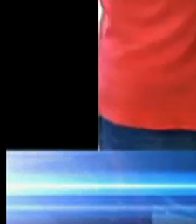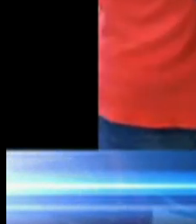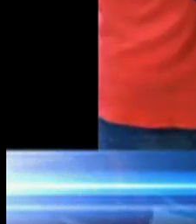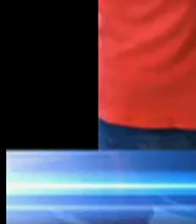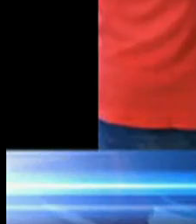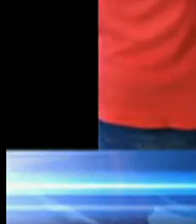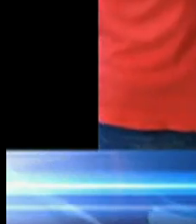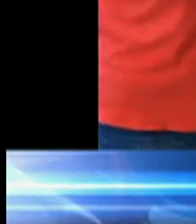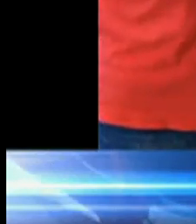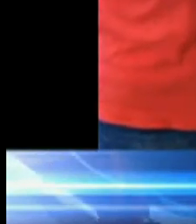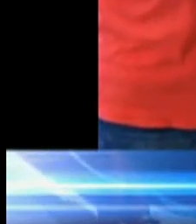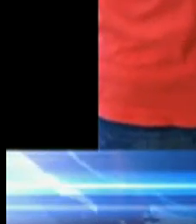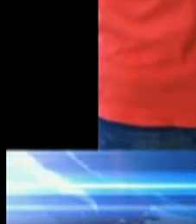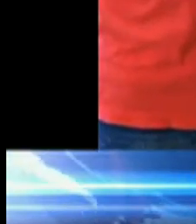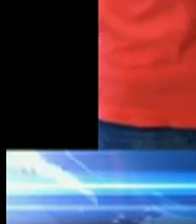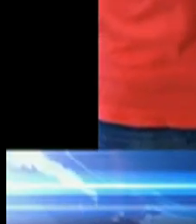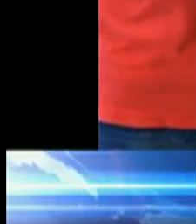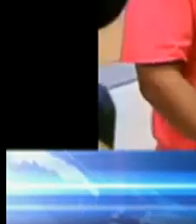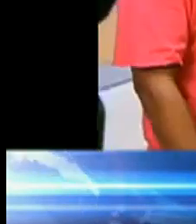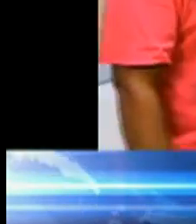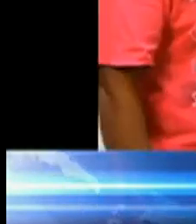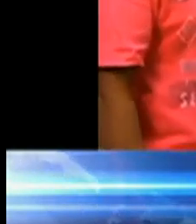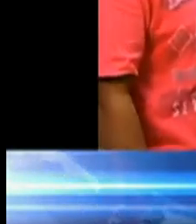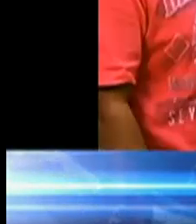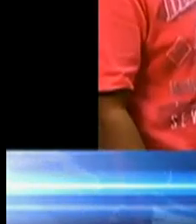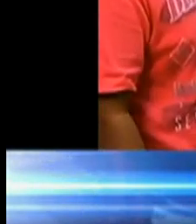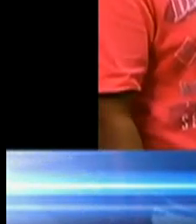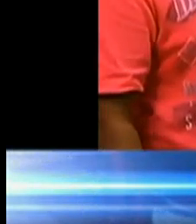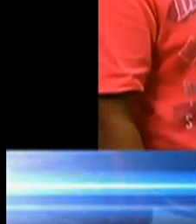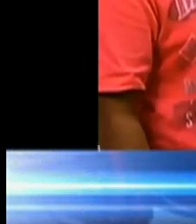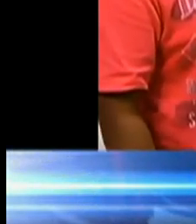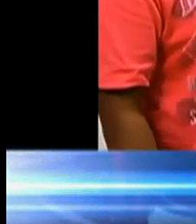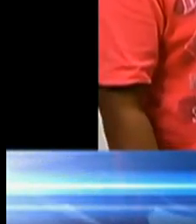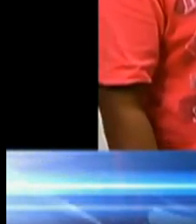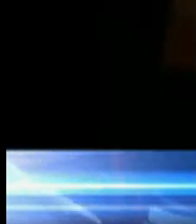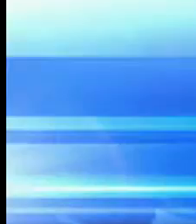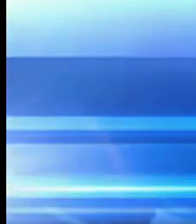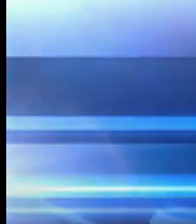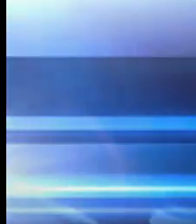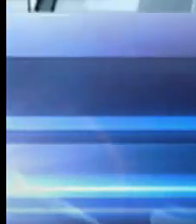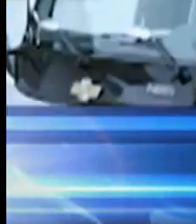de agentes policiales de la zona.